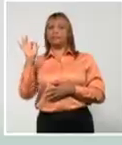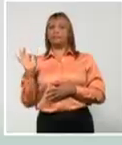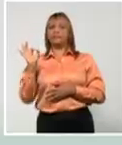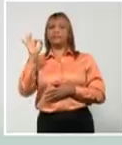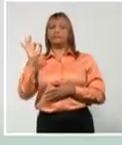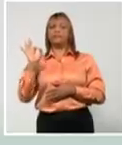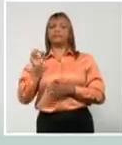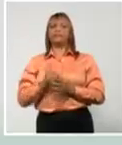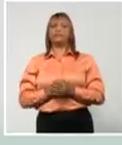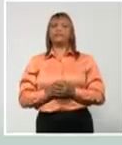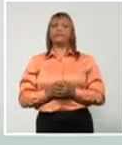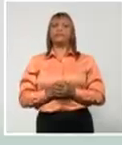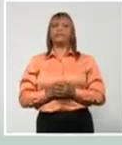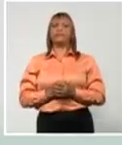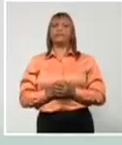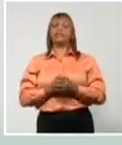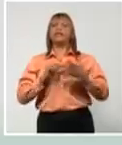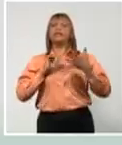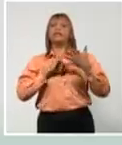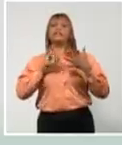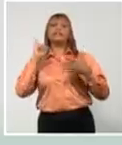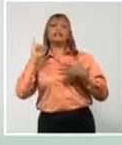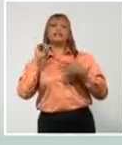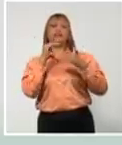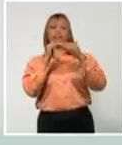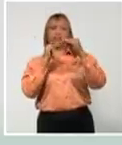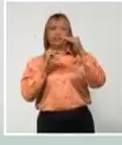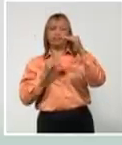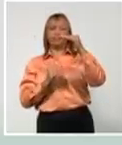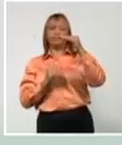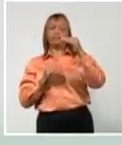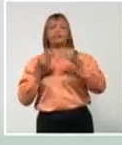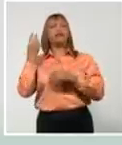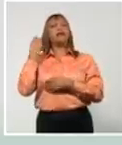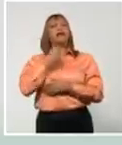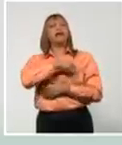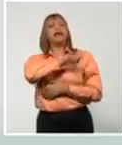habitantes, ocupa el sexto lugar. España, con